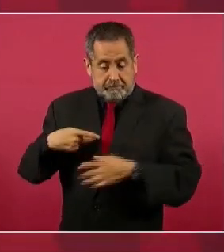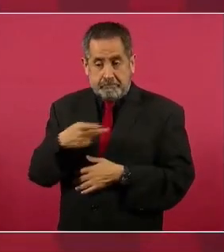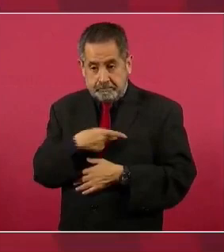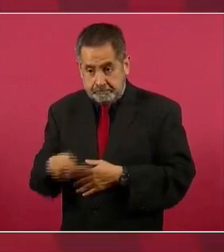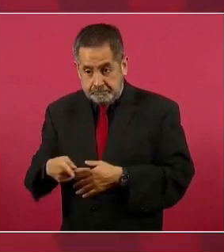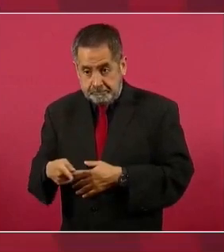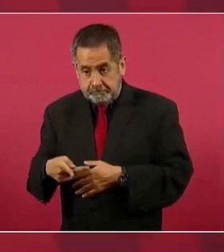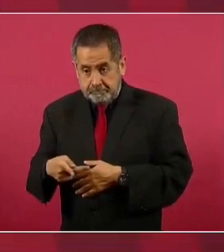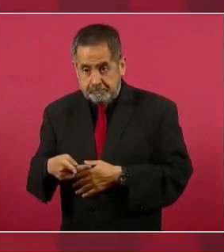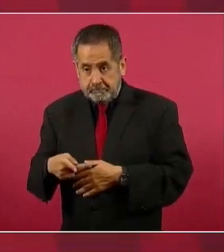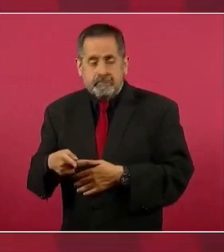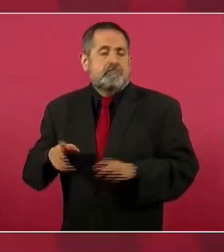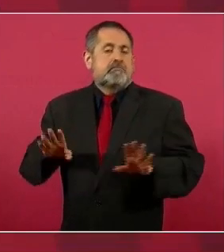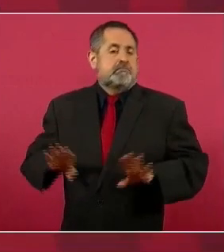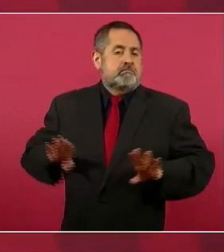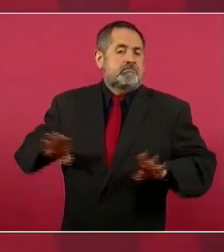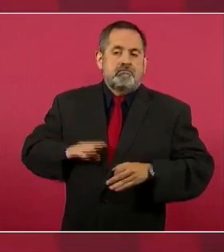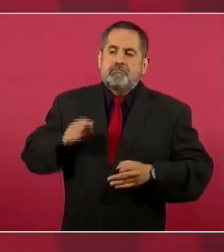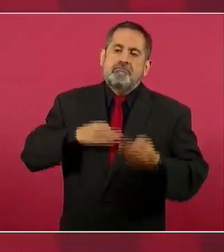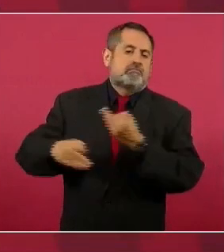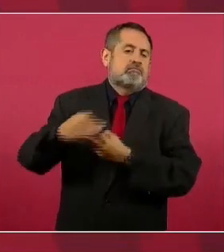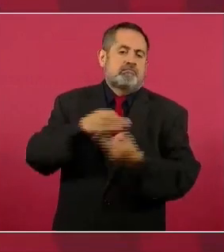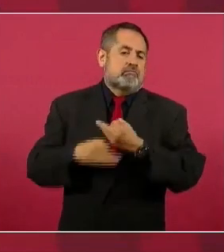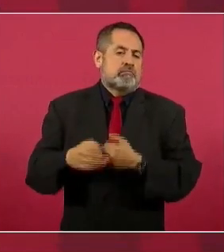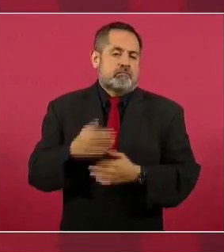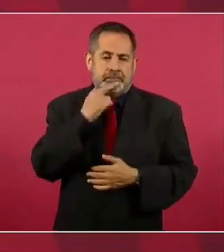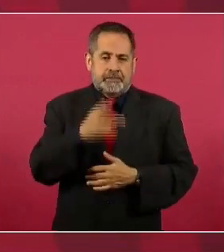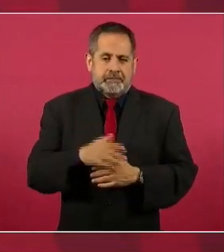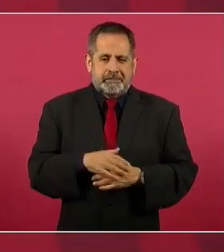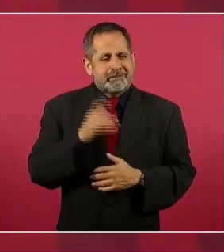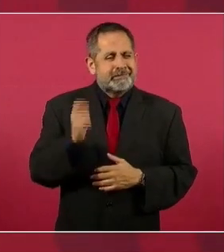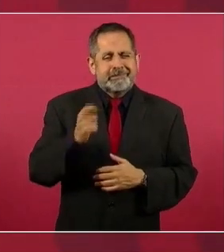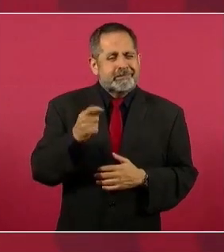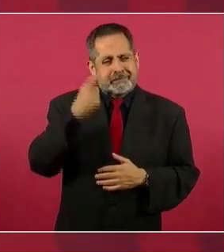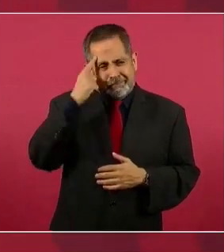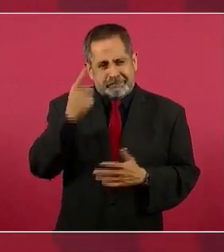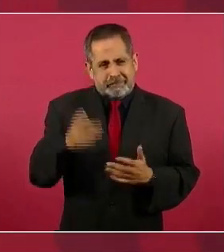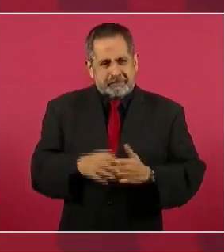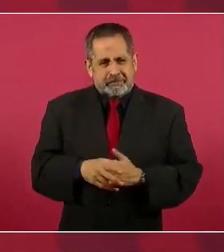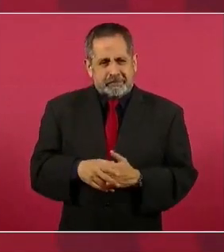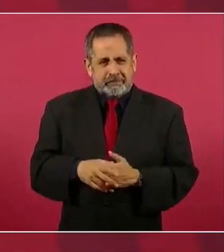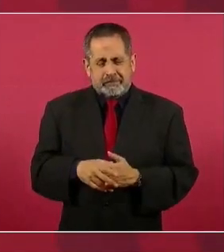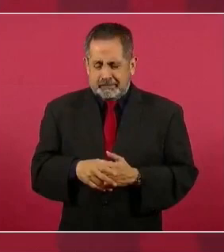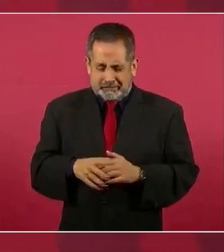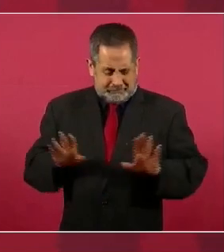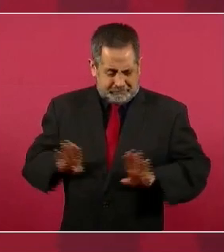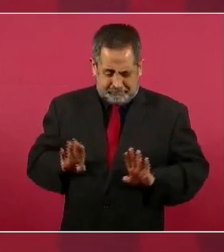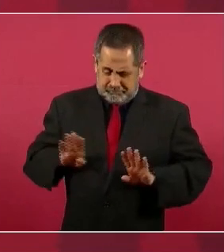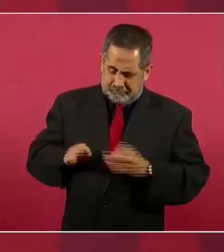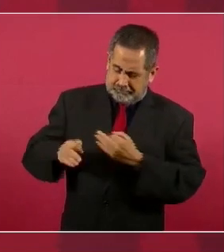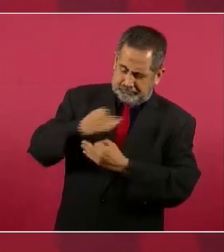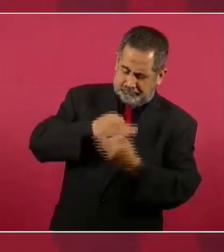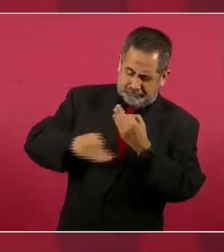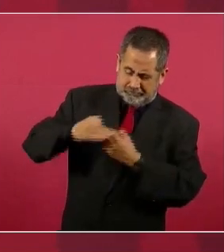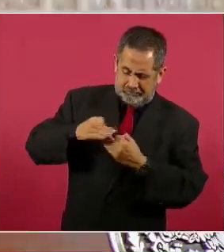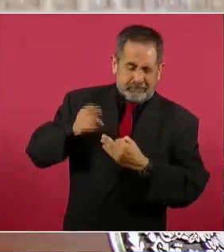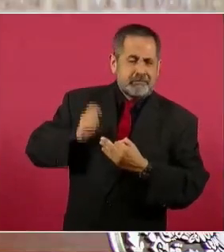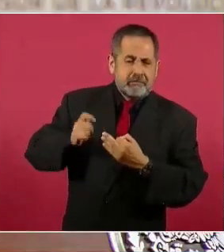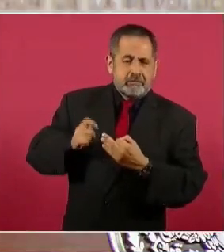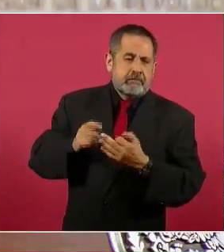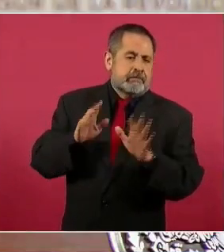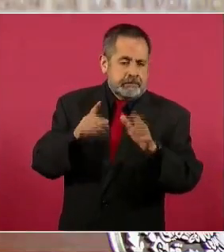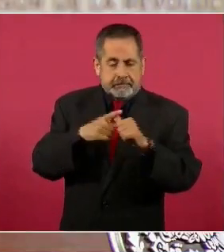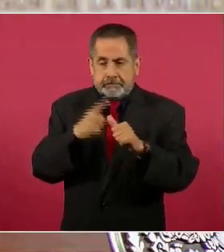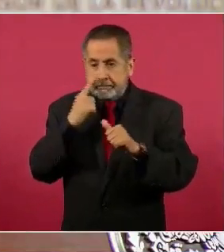primero los pobres. ¿Qué significa esto? ¿Qué es el bien de todos? Bueno, si atendemos